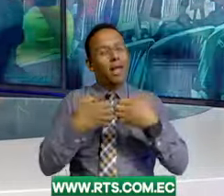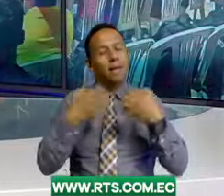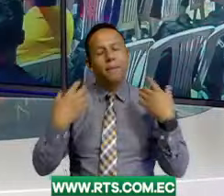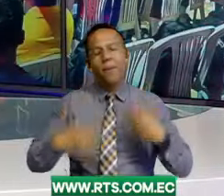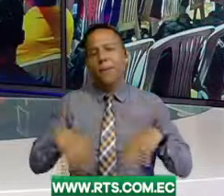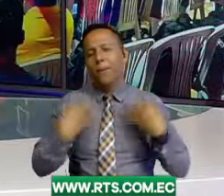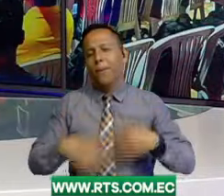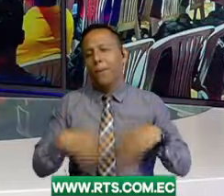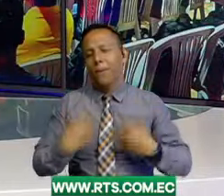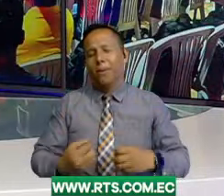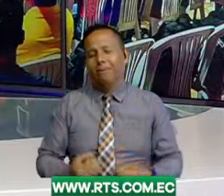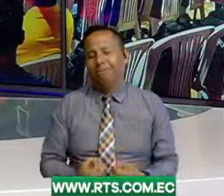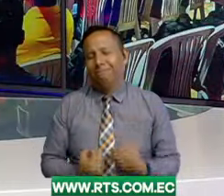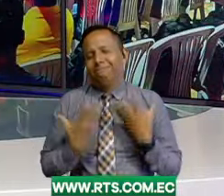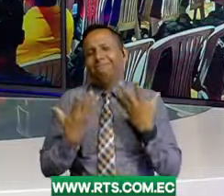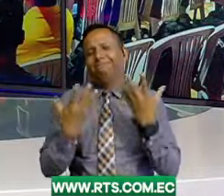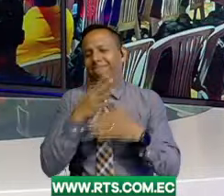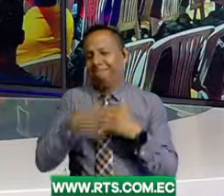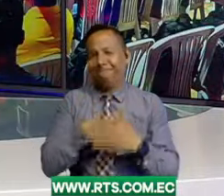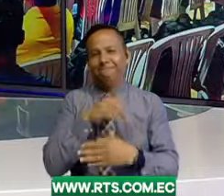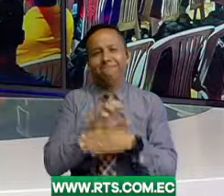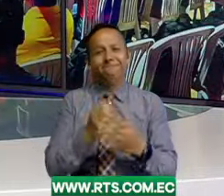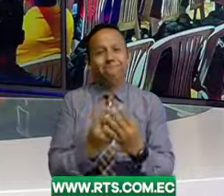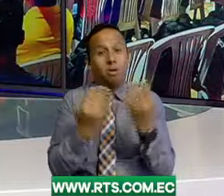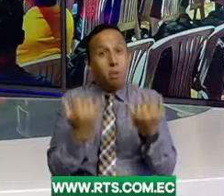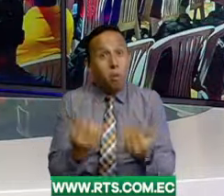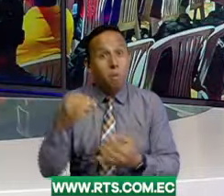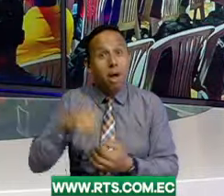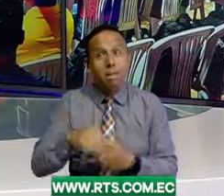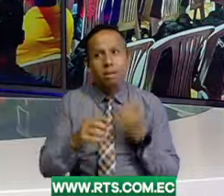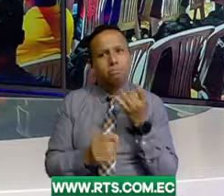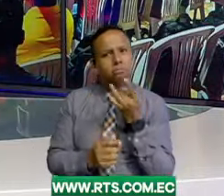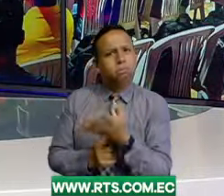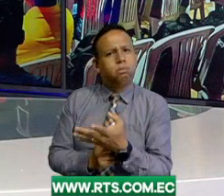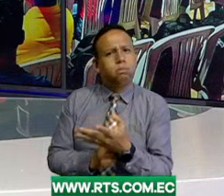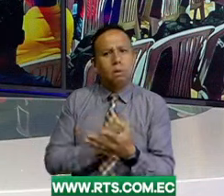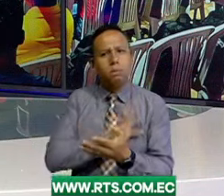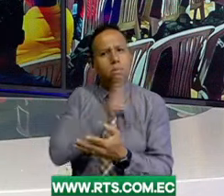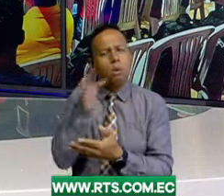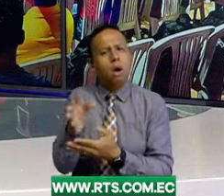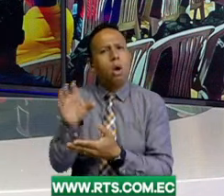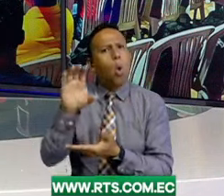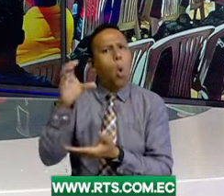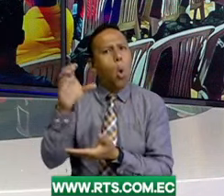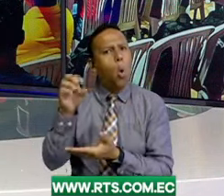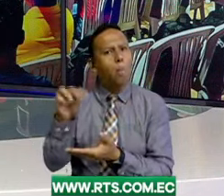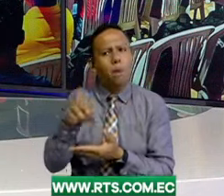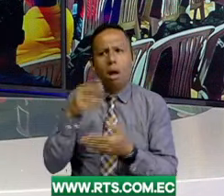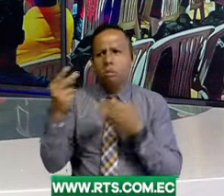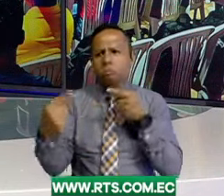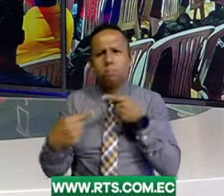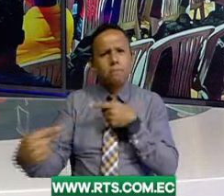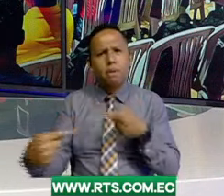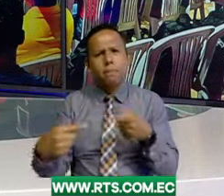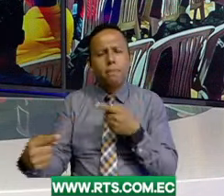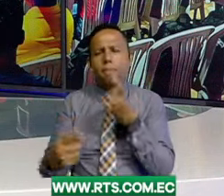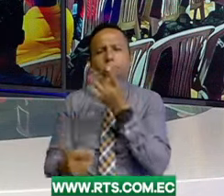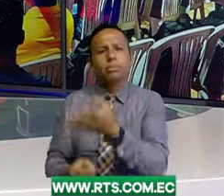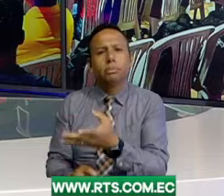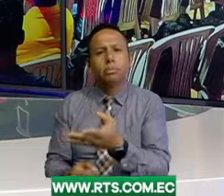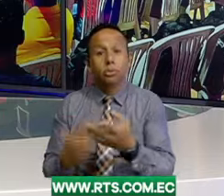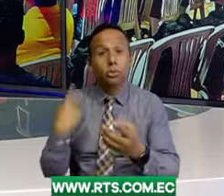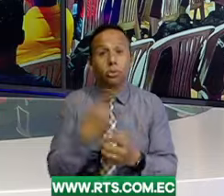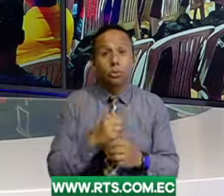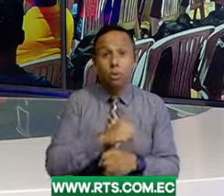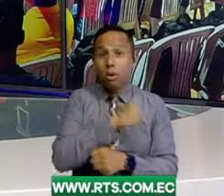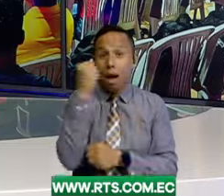Los ecuatorianos este martes tras ganar a la selección colombiana de visita, pues saben que este triunfo acerca a nuestro país